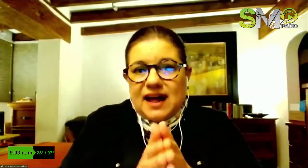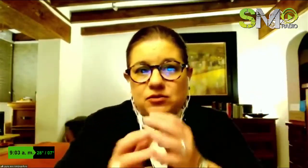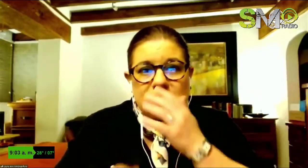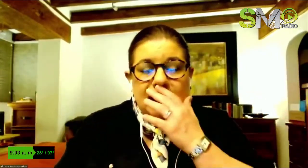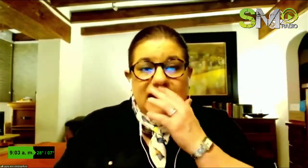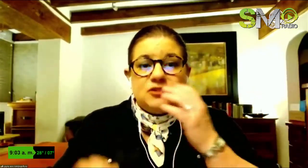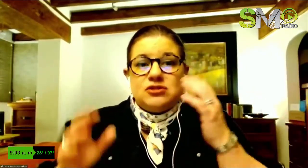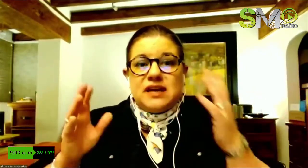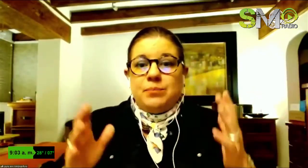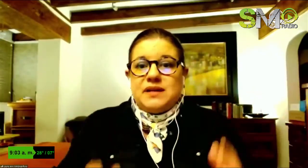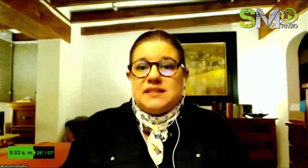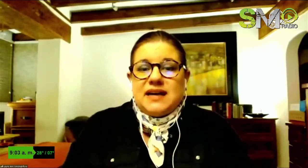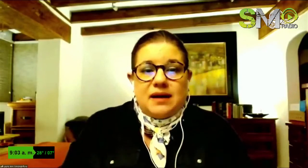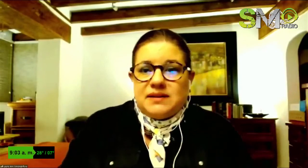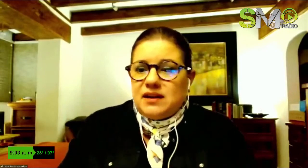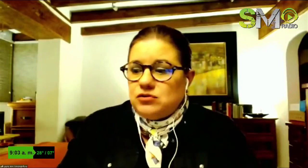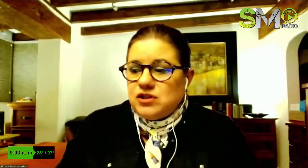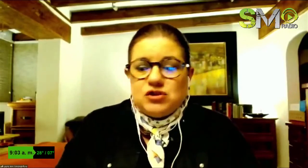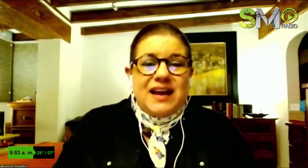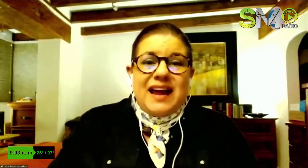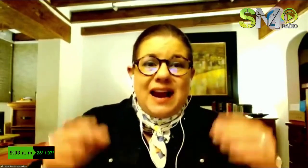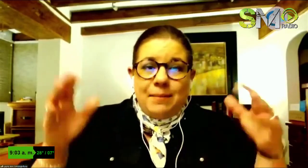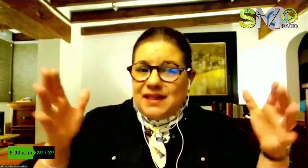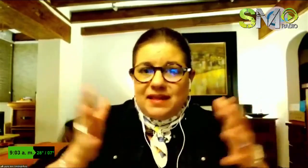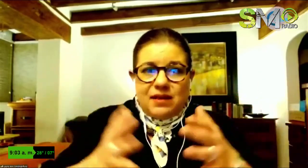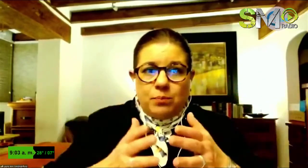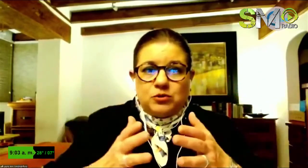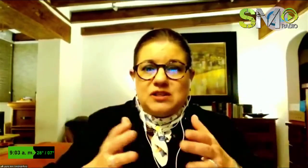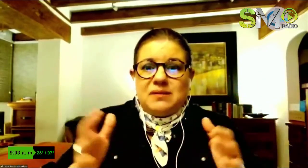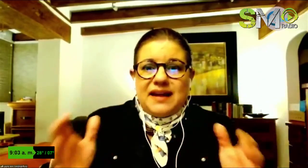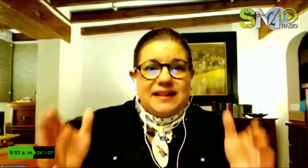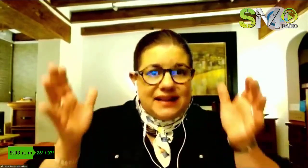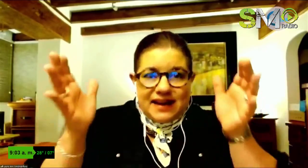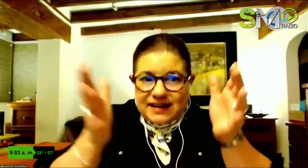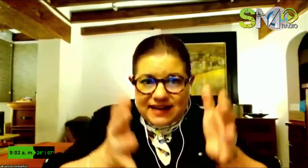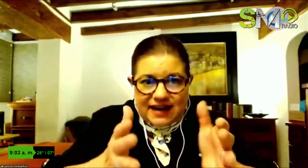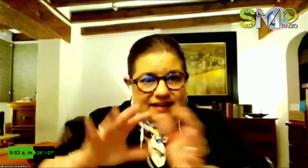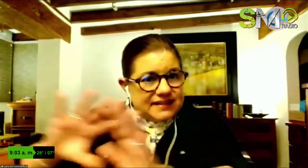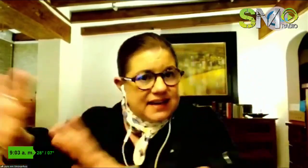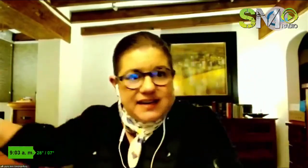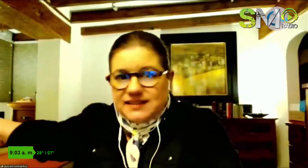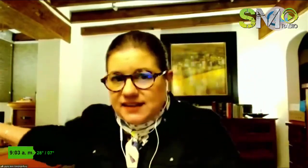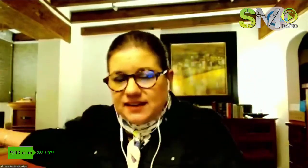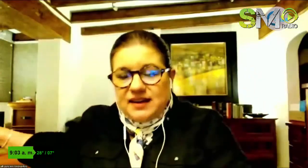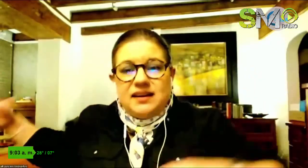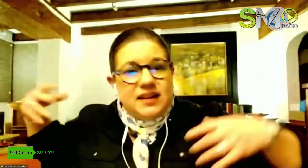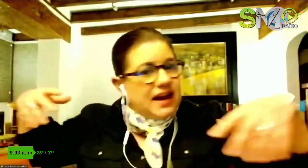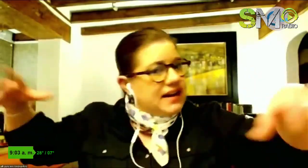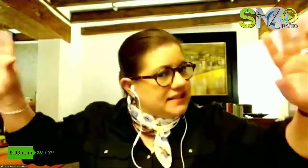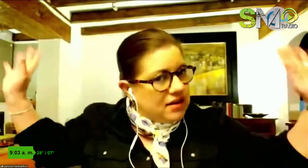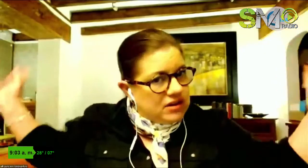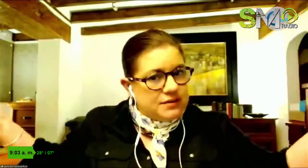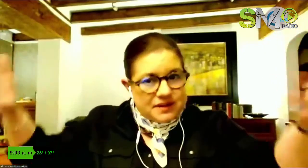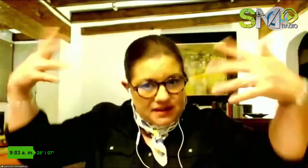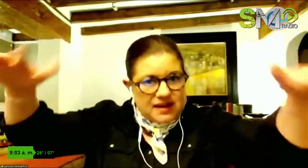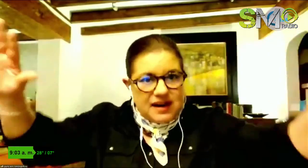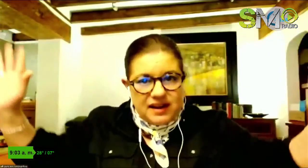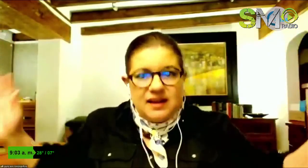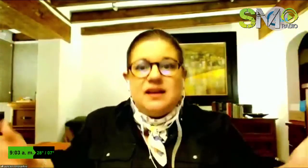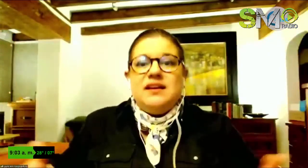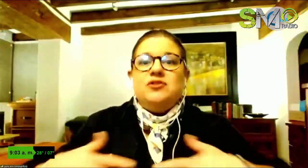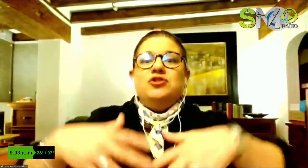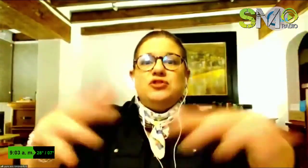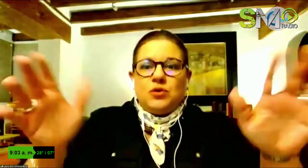espacios cerrados. Esto se le puede decir claramente a los niños. En la medida de lo posible hay que tener esa clase y salirse, y dejar que esa aula se